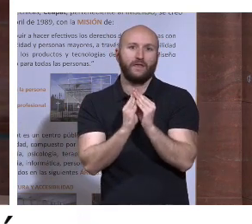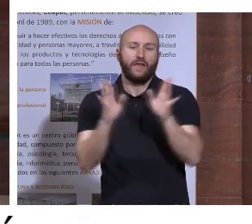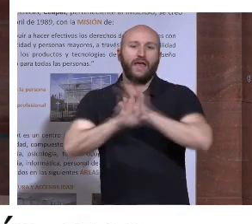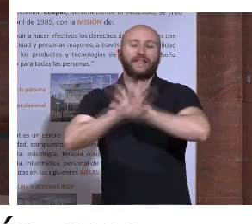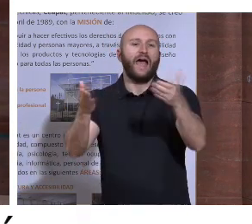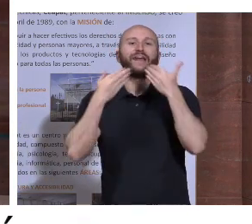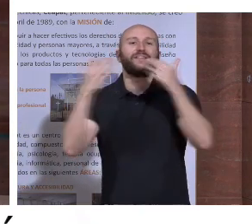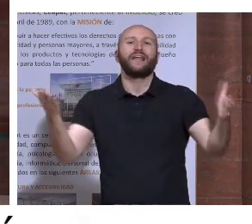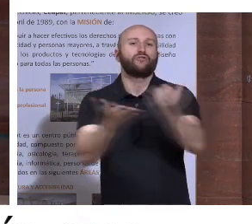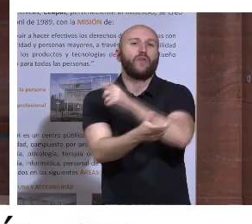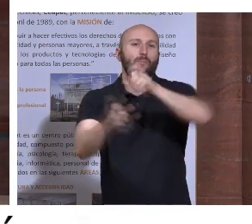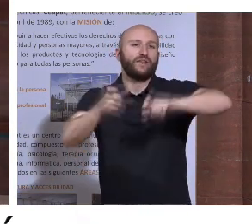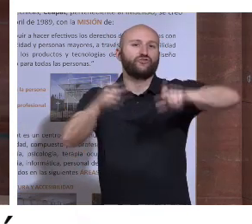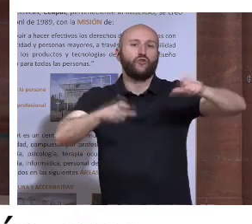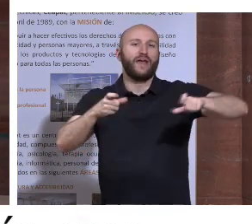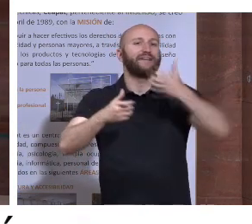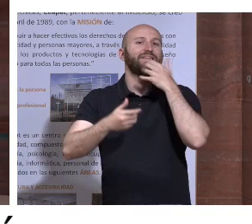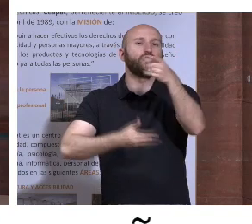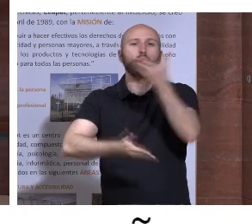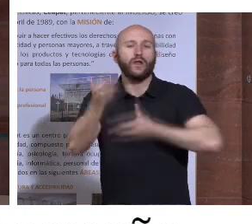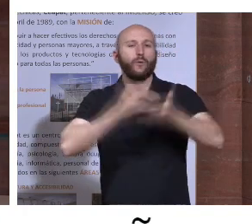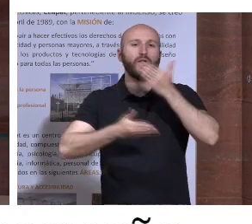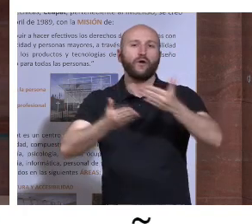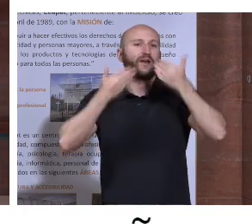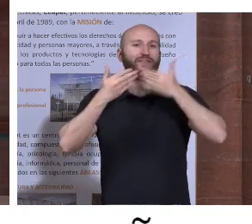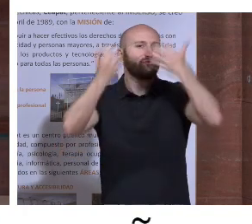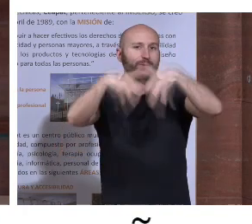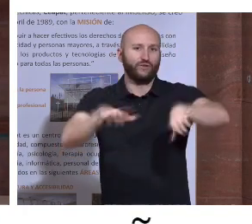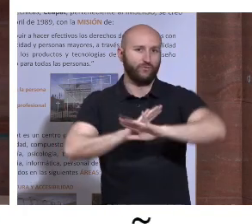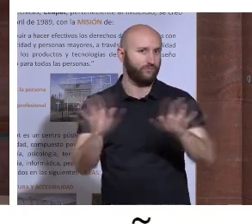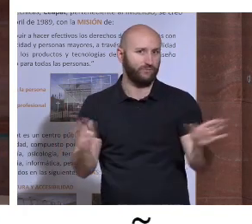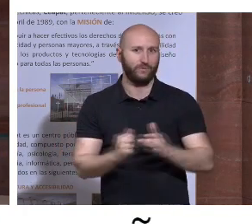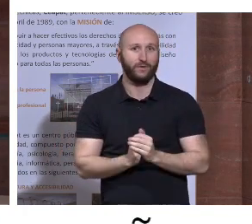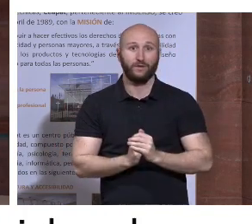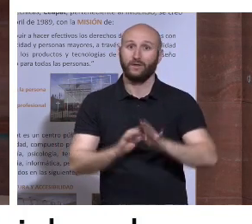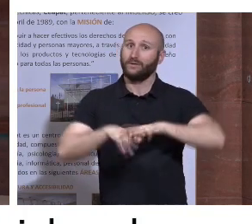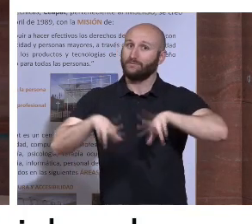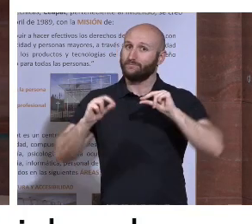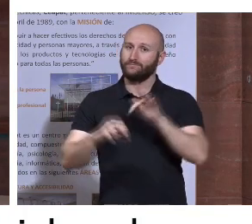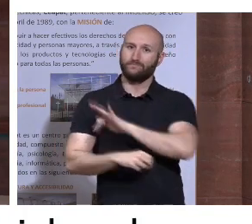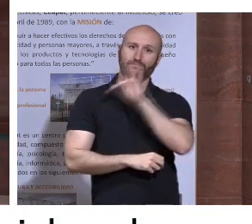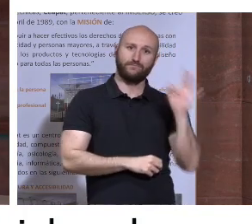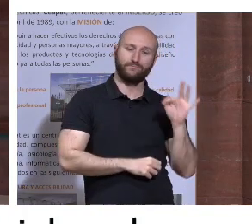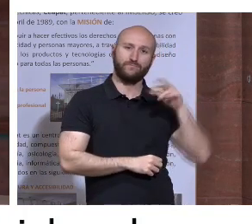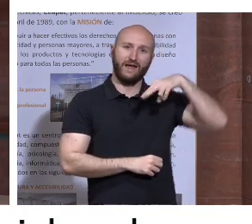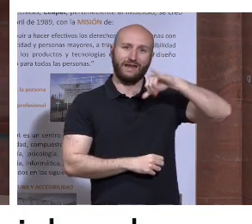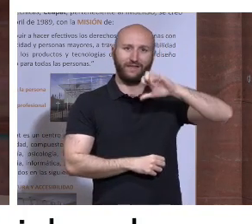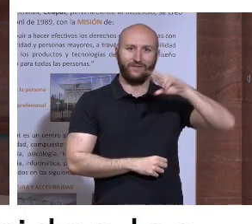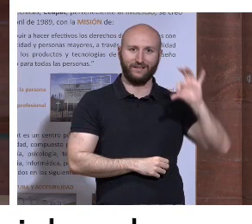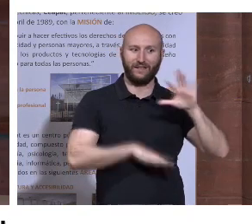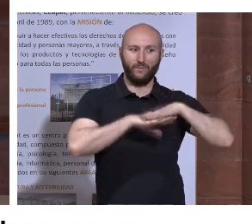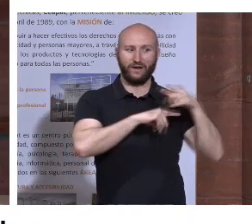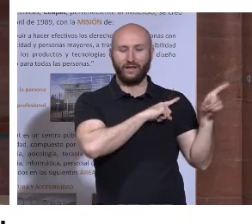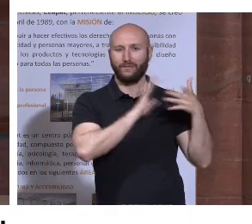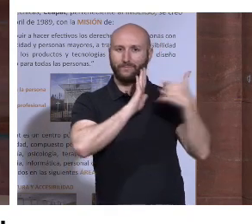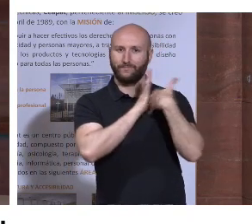agradecidos los que hayáis colaborado en estos temas. Y sin más, Nieves, te paso la palabra para que